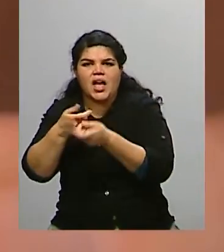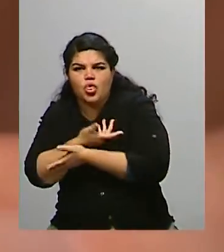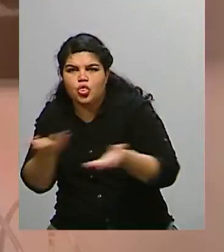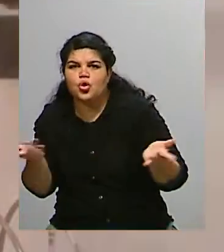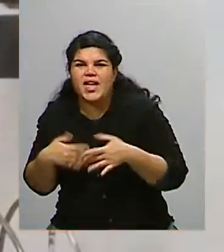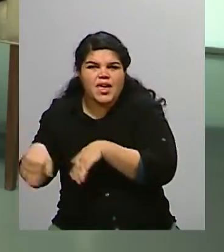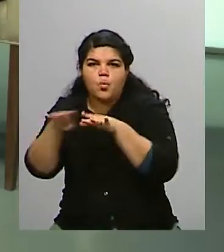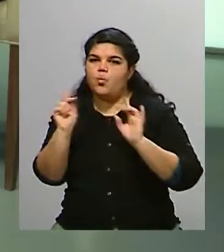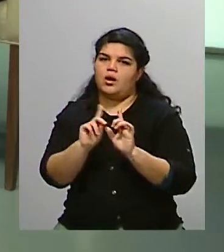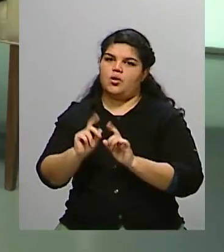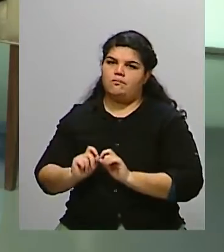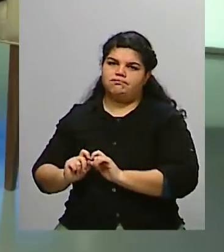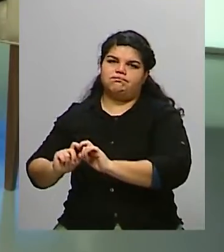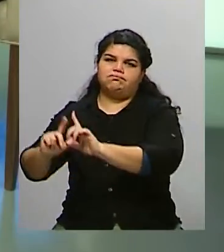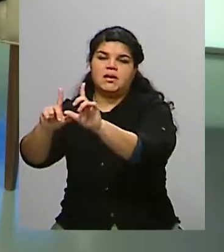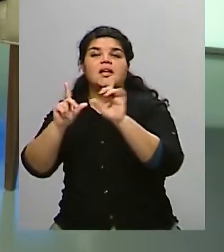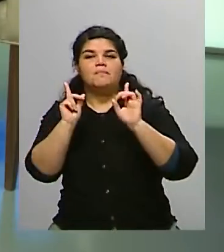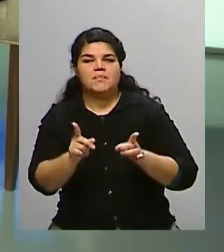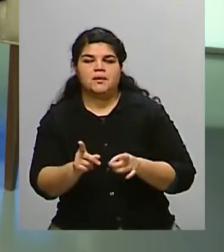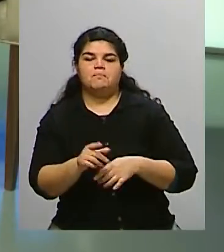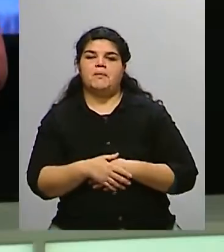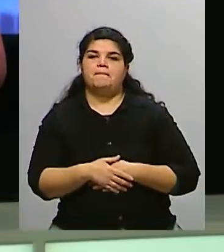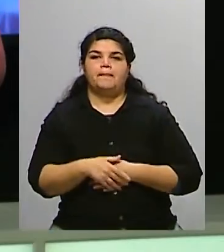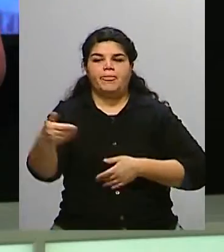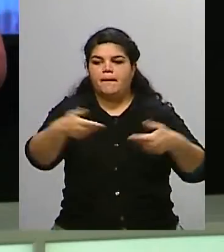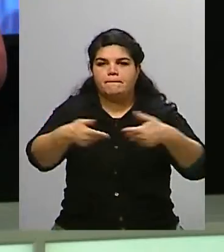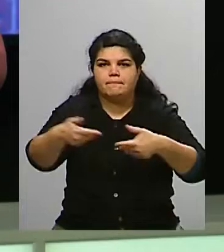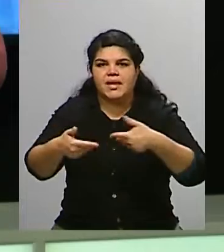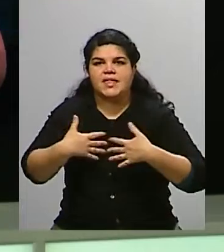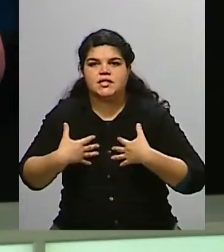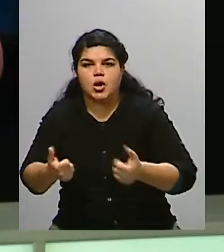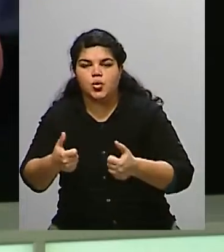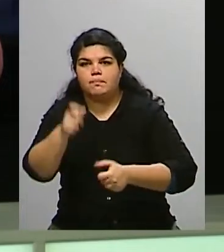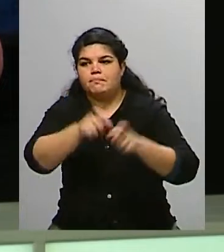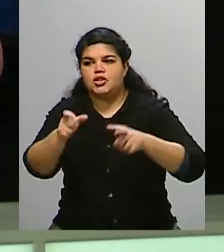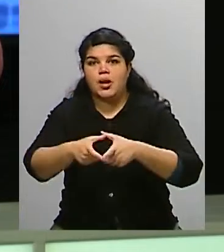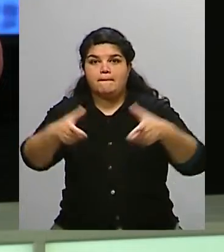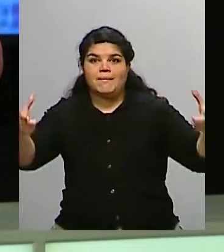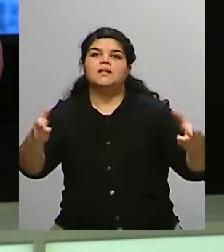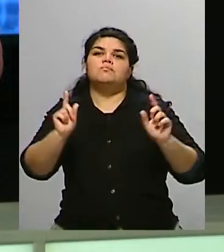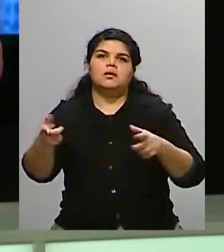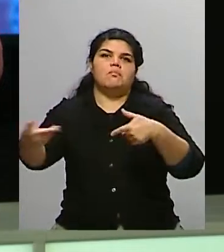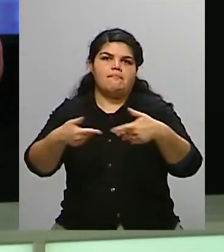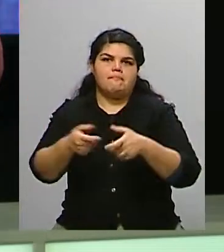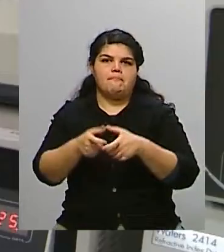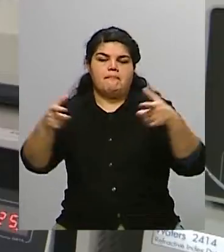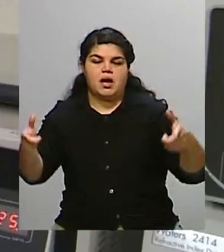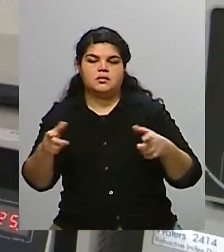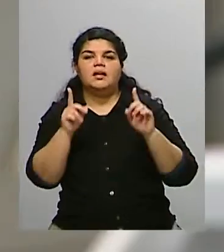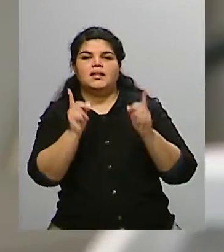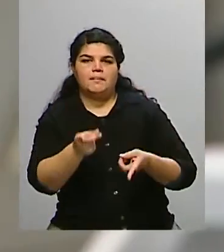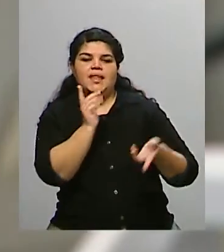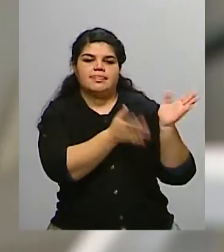vez hay más gente que necesita los sistemas de salud. Por otro lado también la innovación de tecnología sanitaria, que aparecen nuevos